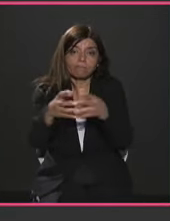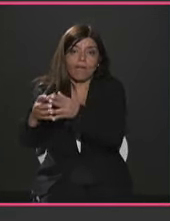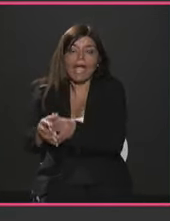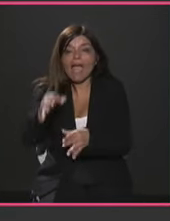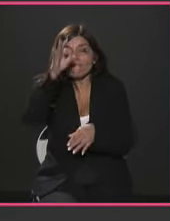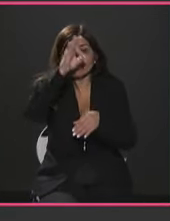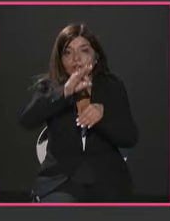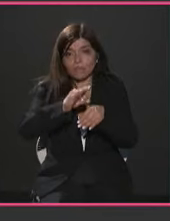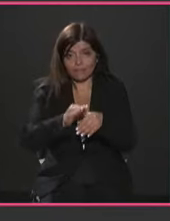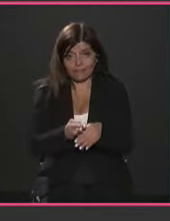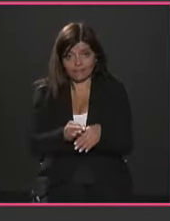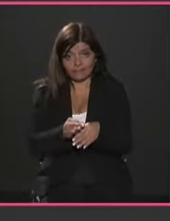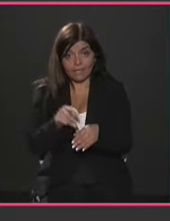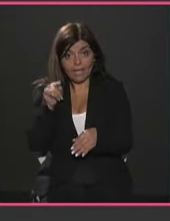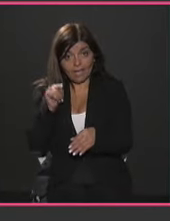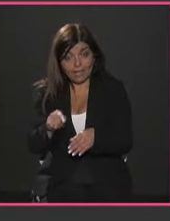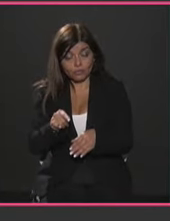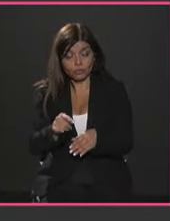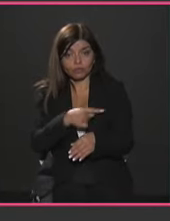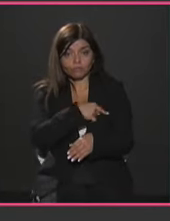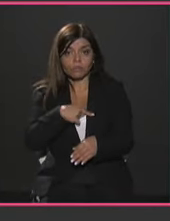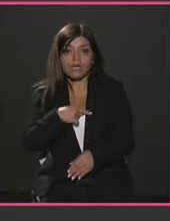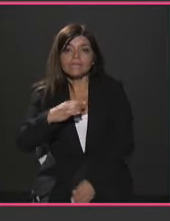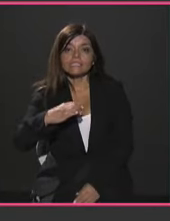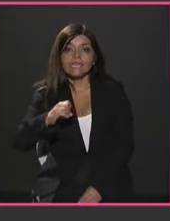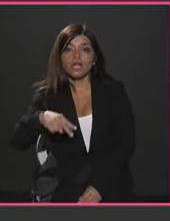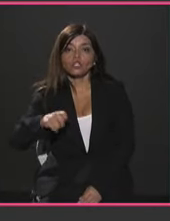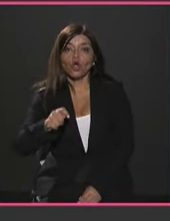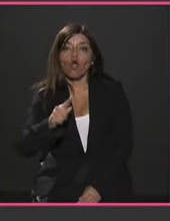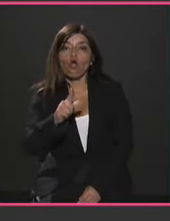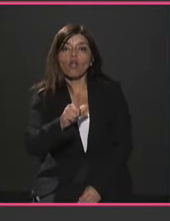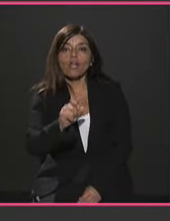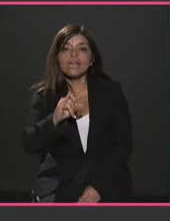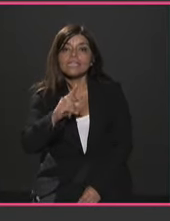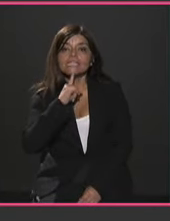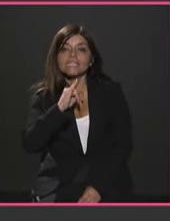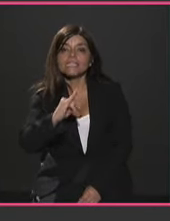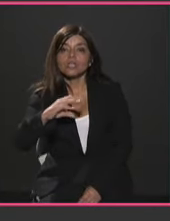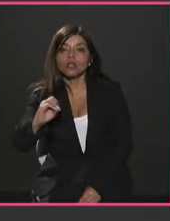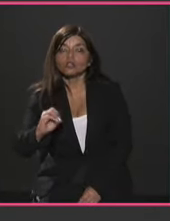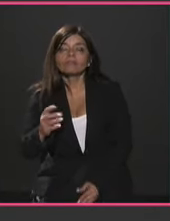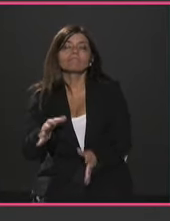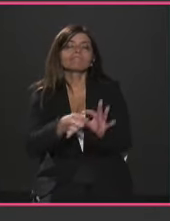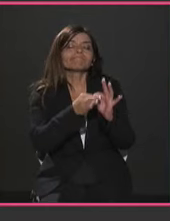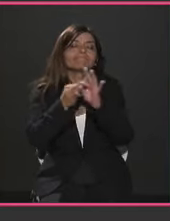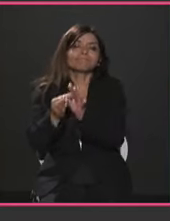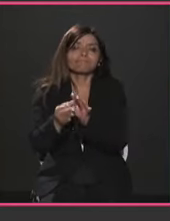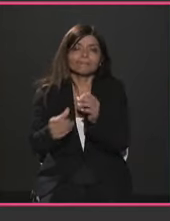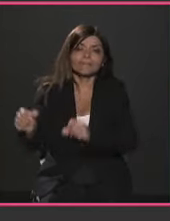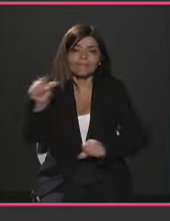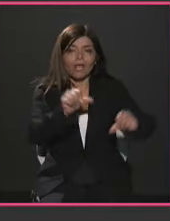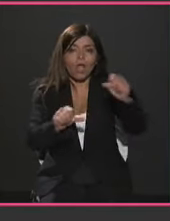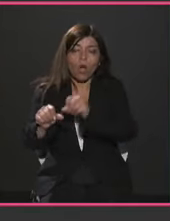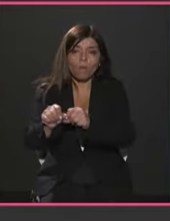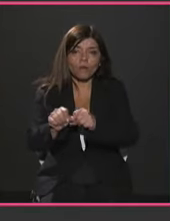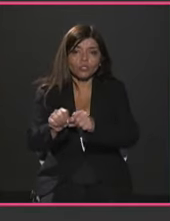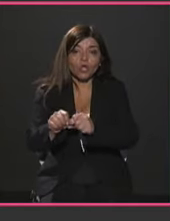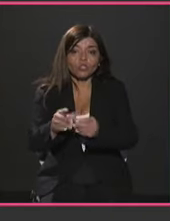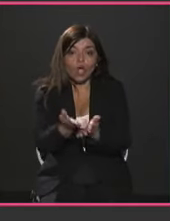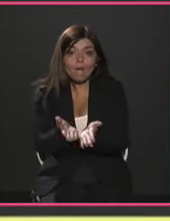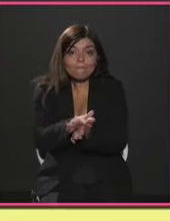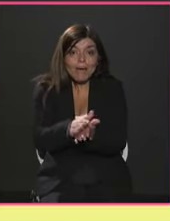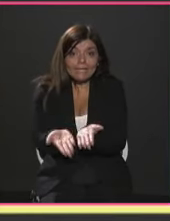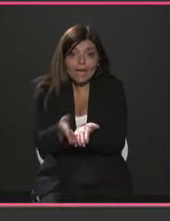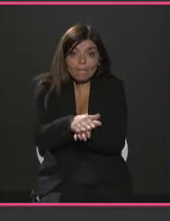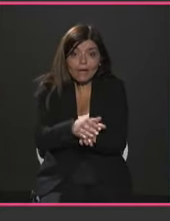patologías estos compuestos son llamados senolíticos Y eso lo único que significa es que son compuestos químicos que son capaces de matar de eliminar de manera